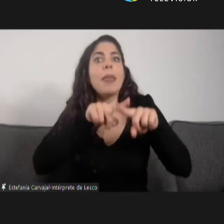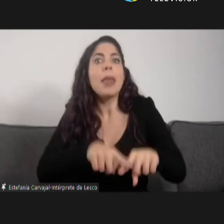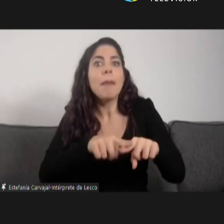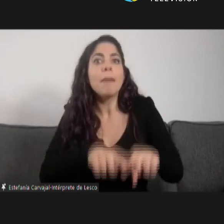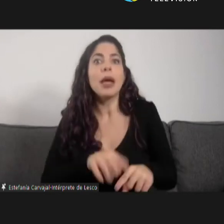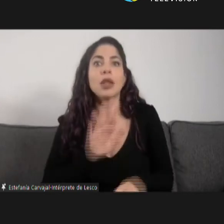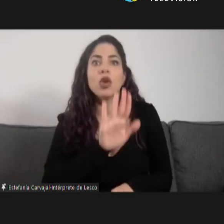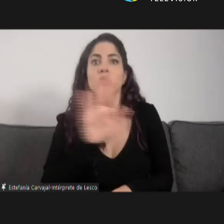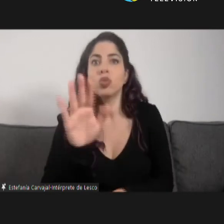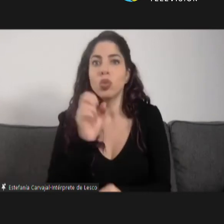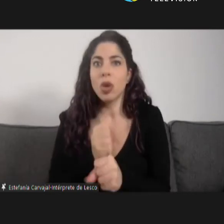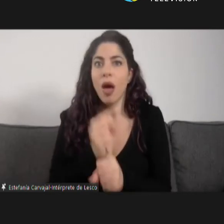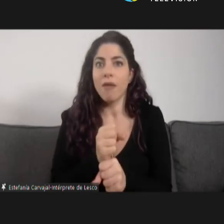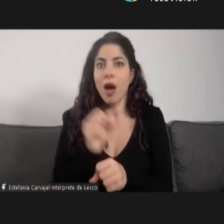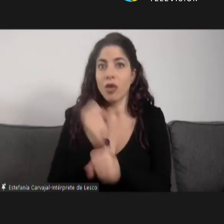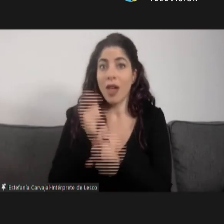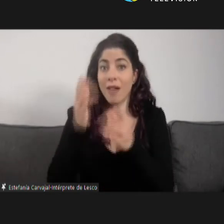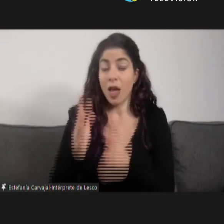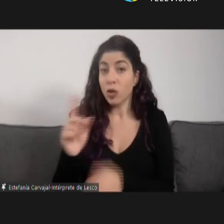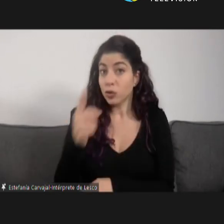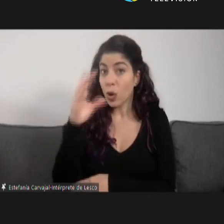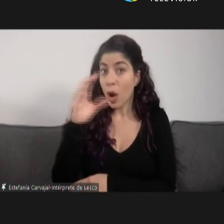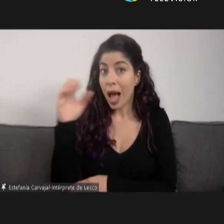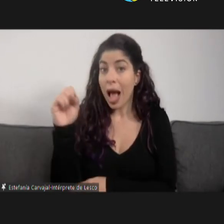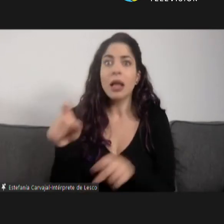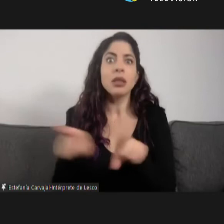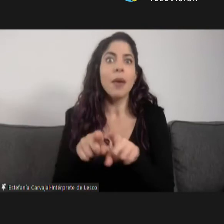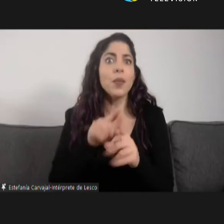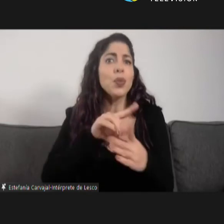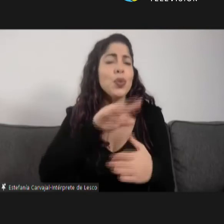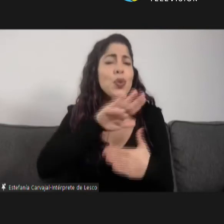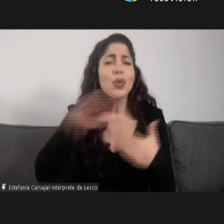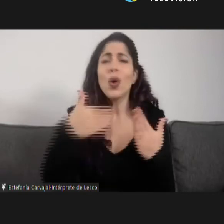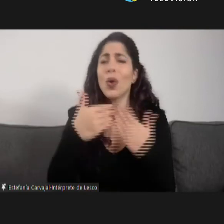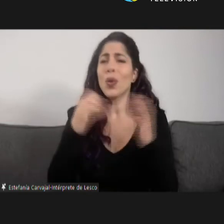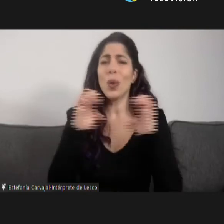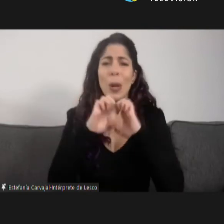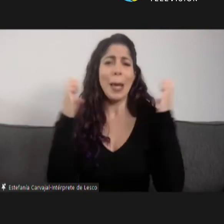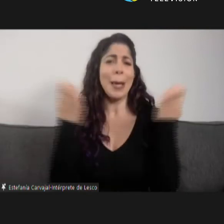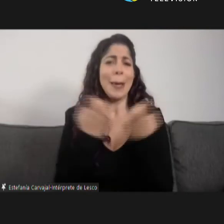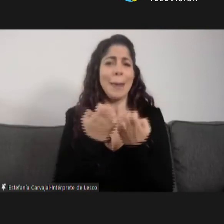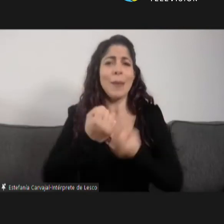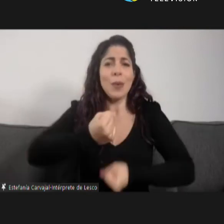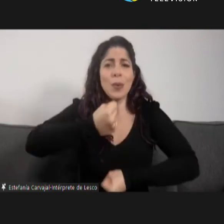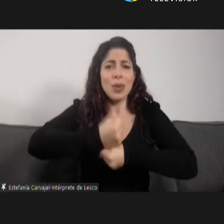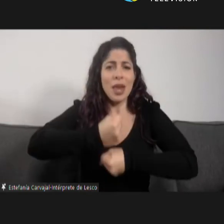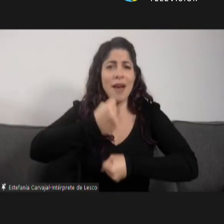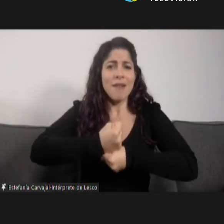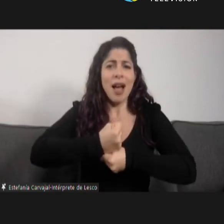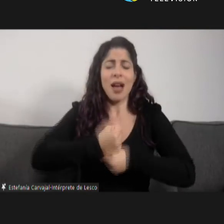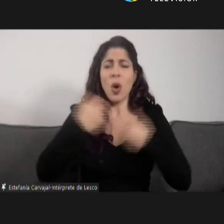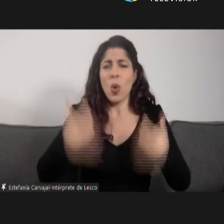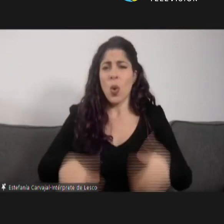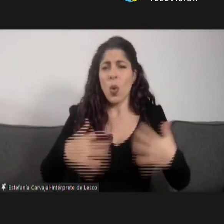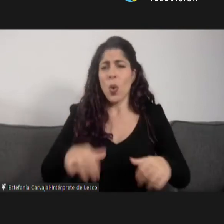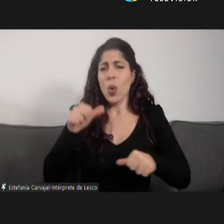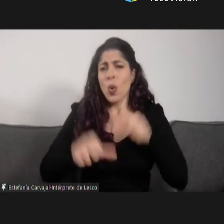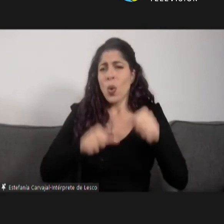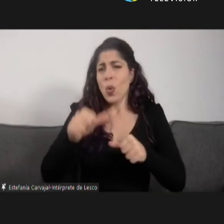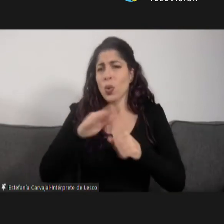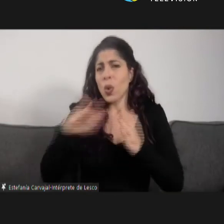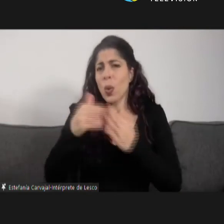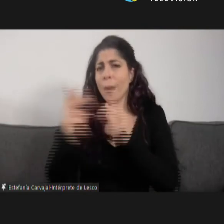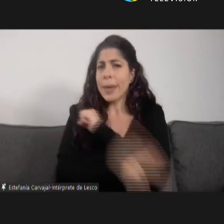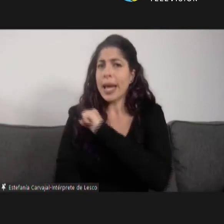los funcionarios, no solo de la Caja, sino de todo el equipo que está trabajando un esfuerzo país por